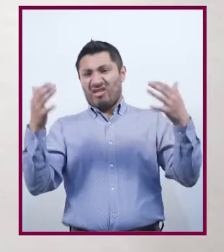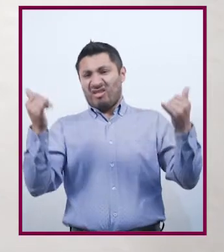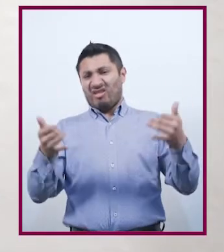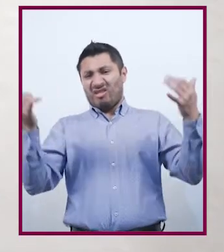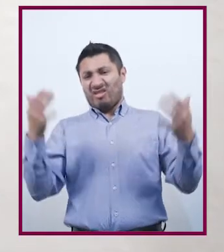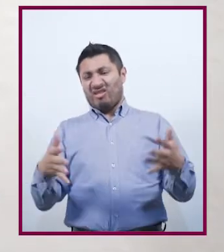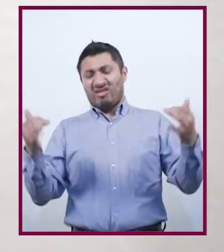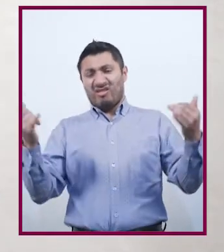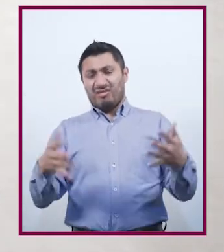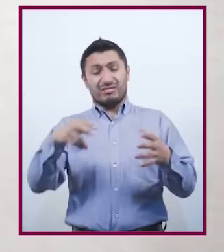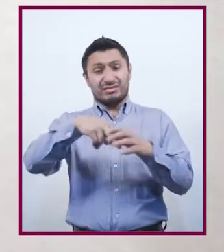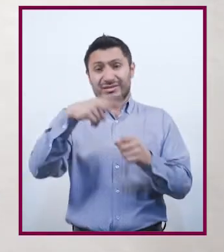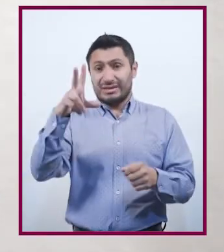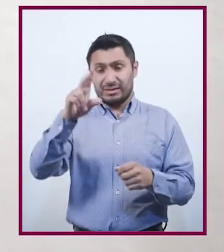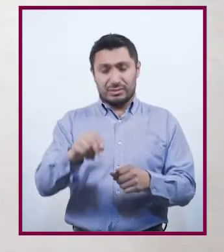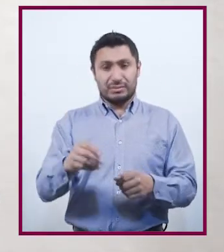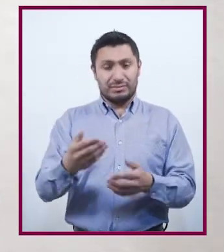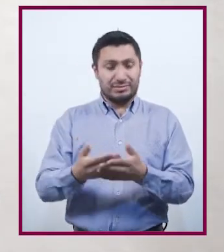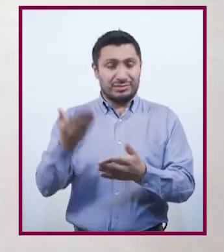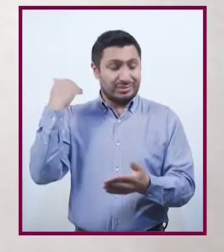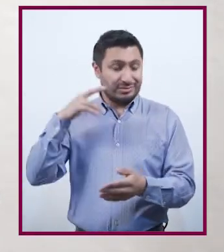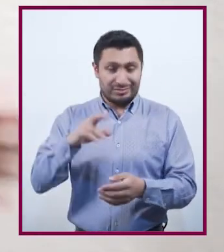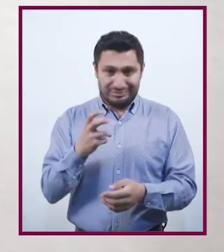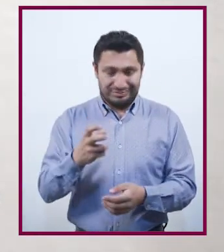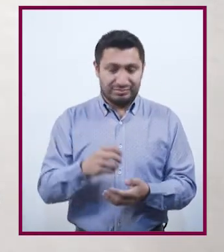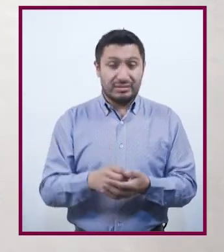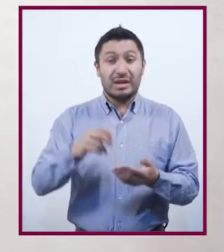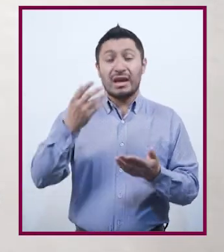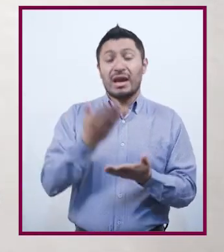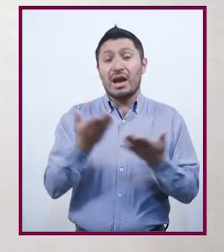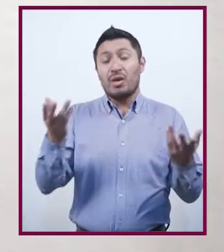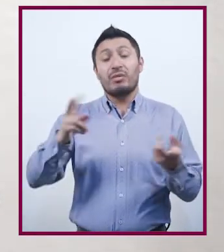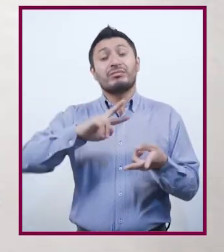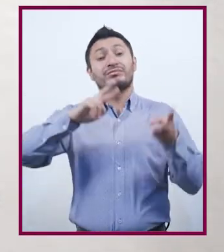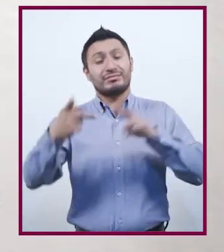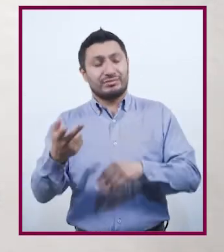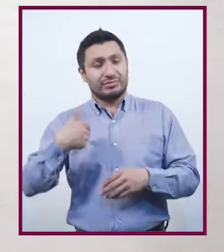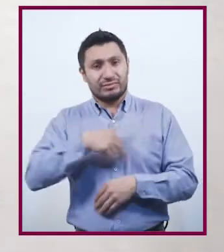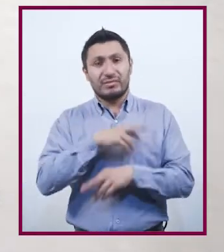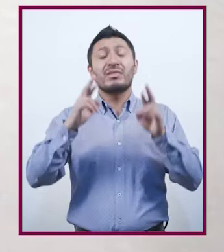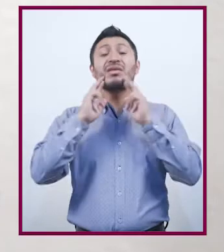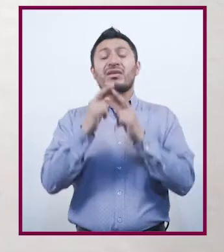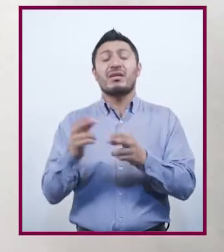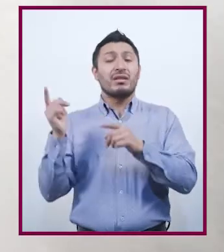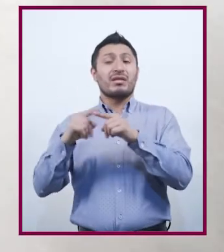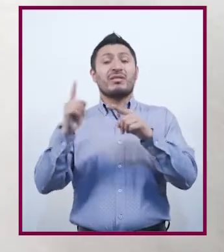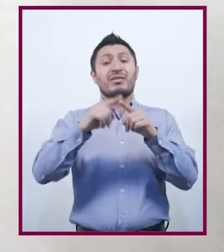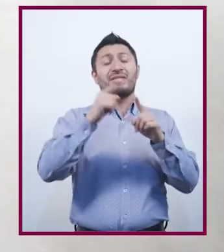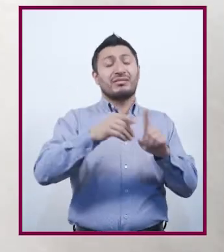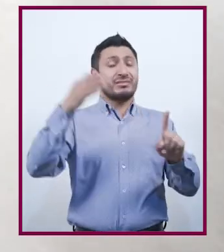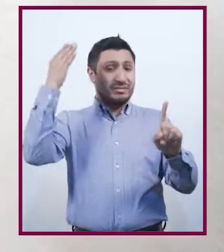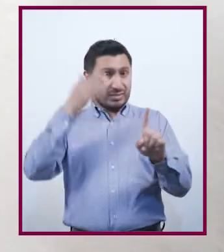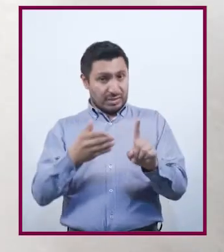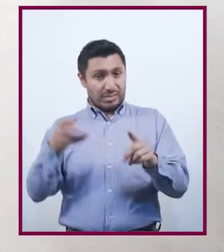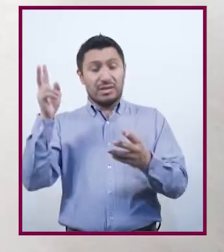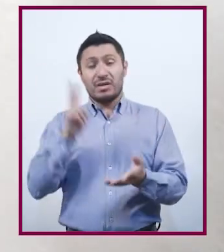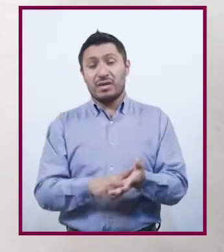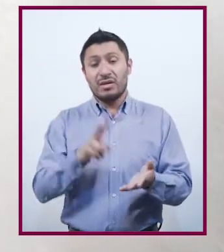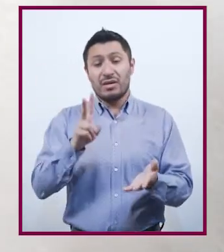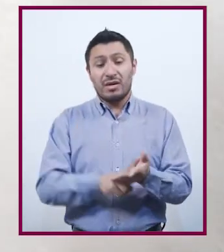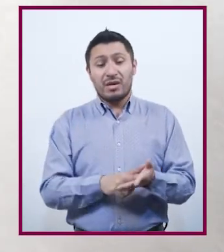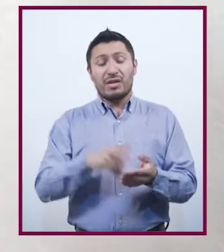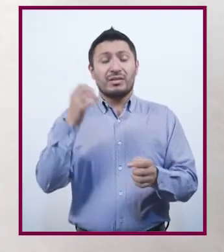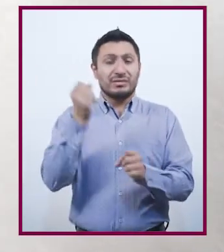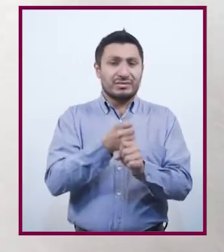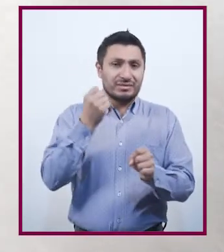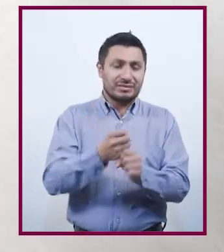de una banalidad y mucho menos de una rebeldía vacía, como solía decirse. todo lo contrario. Por eso los y las jóvenes nos